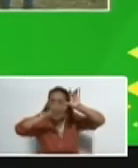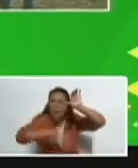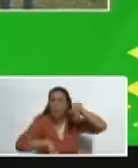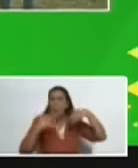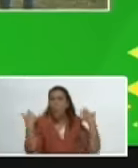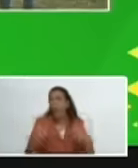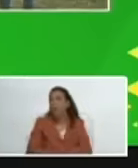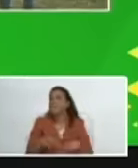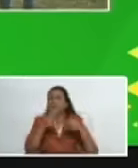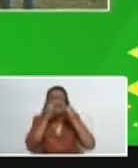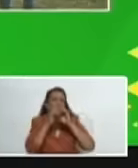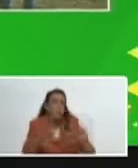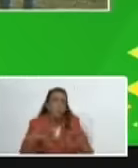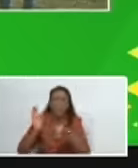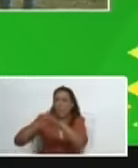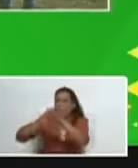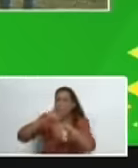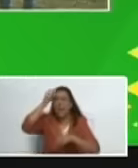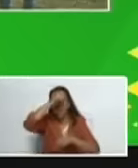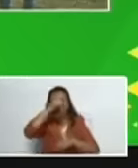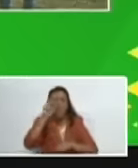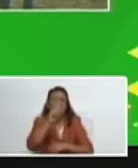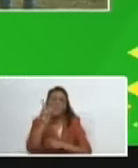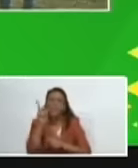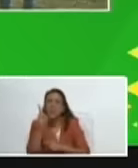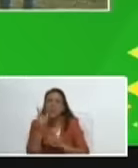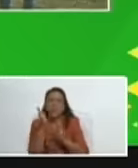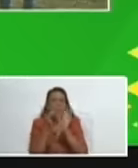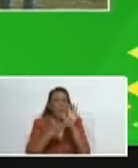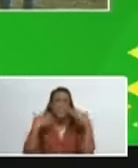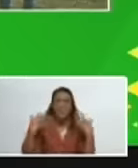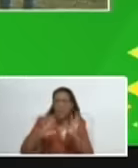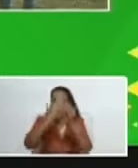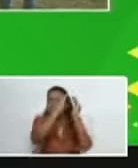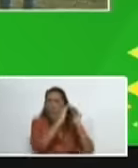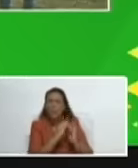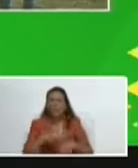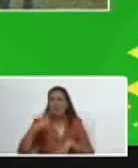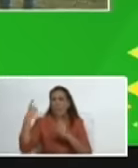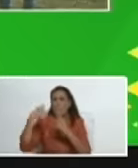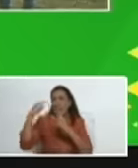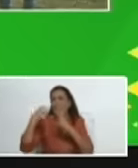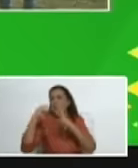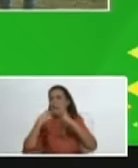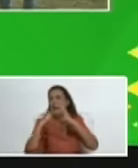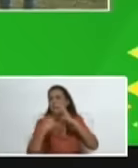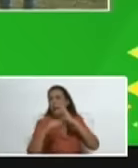Bendiciones, productivo, convocó para el domingo, para la consulta comunal.